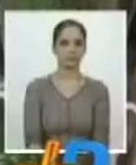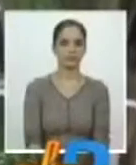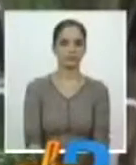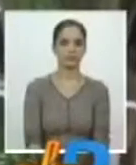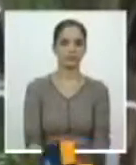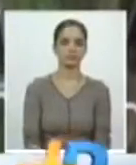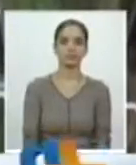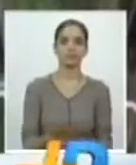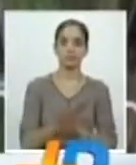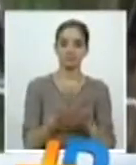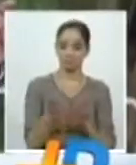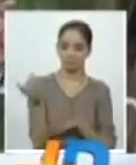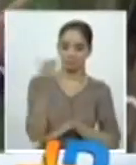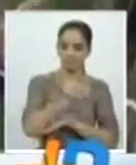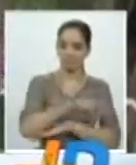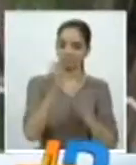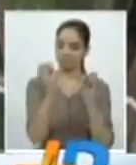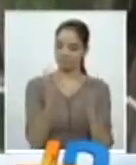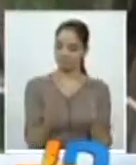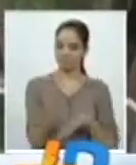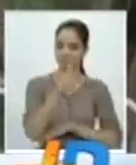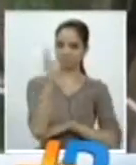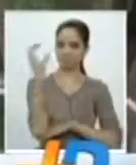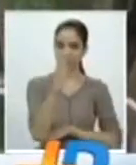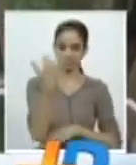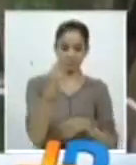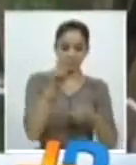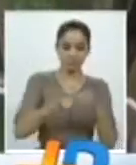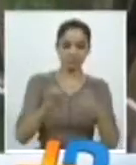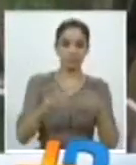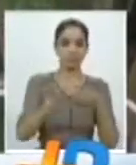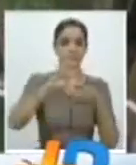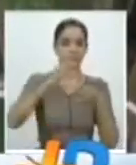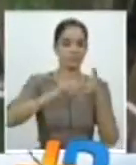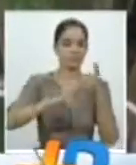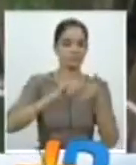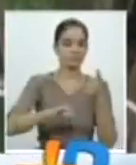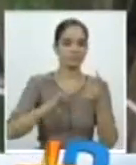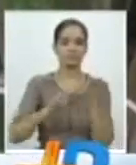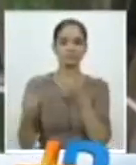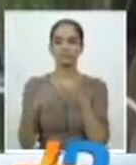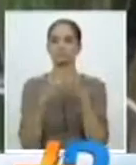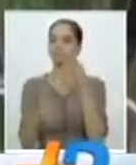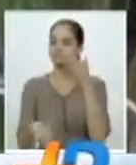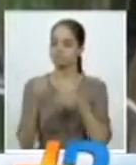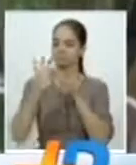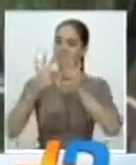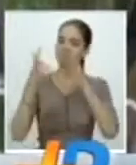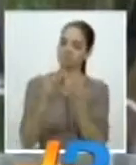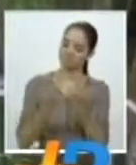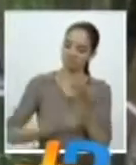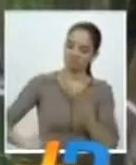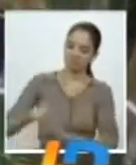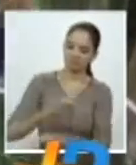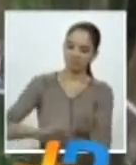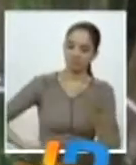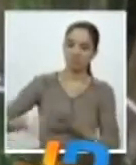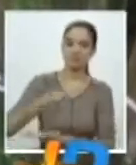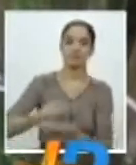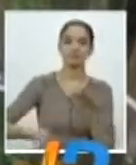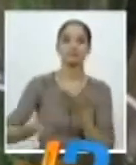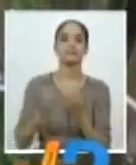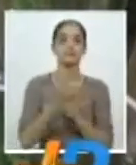Después del día de descanso de Colombia y tras clasificar a cuartos de final, el plantel compartió con su familia y en contados instantes aquí en Cotía